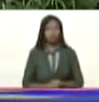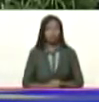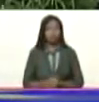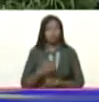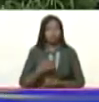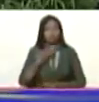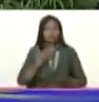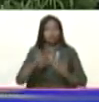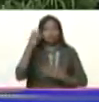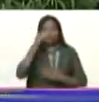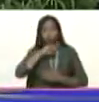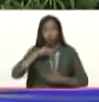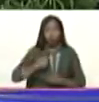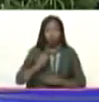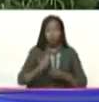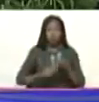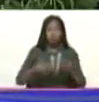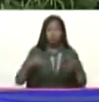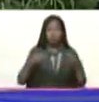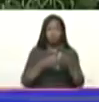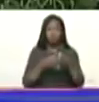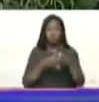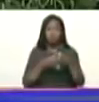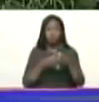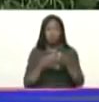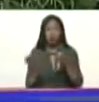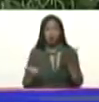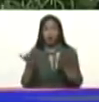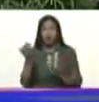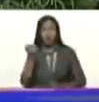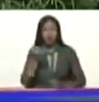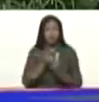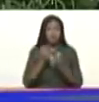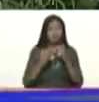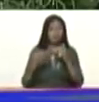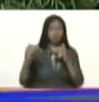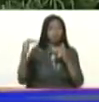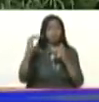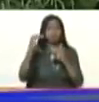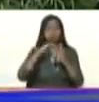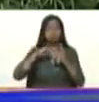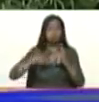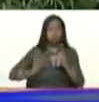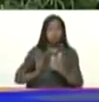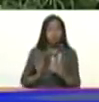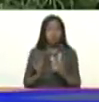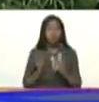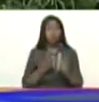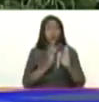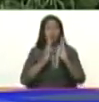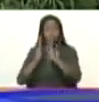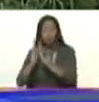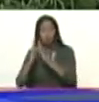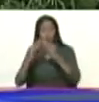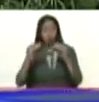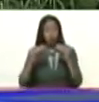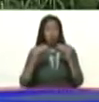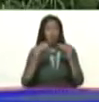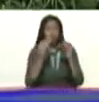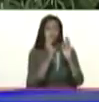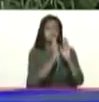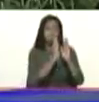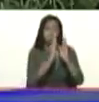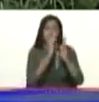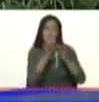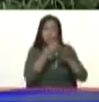afortunadamente tenemos una comisión mixta de cooperación de alto nivel que tiene organizado todo el mapa